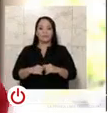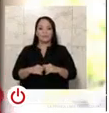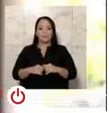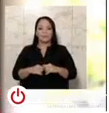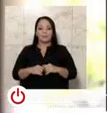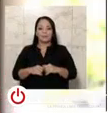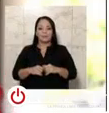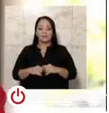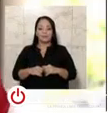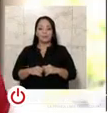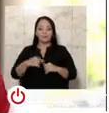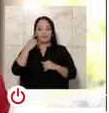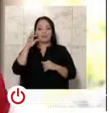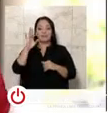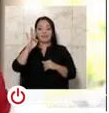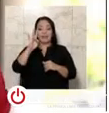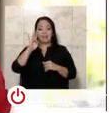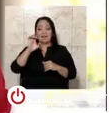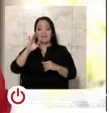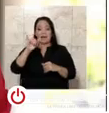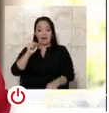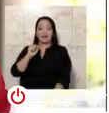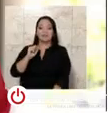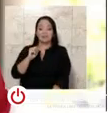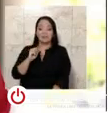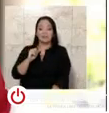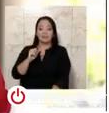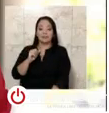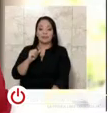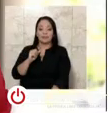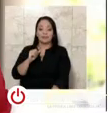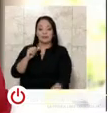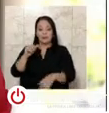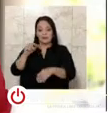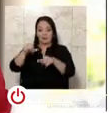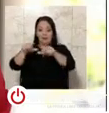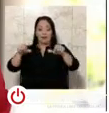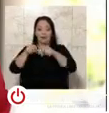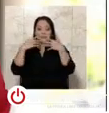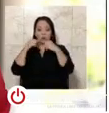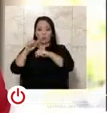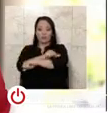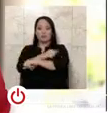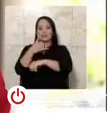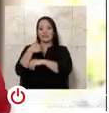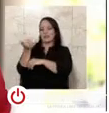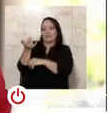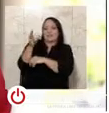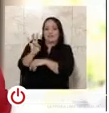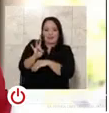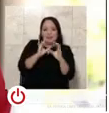los 7 BAIS que tiene el área de salud de Atenas tienen 17